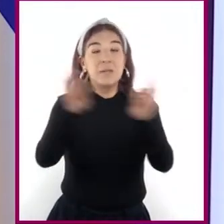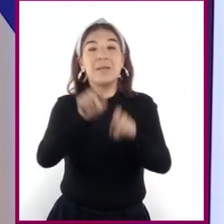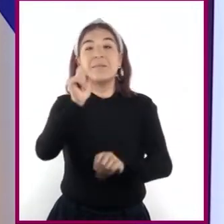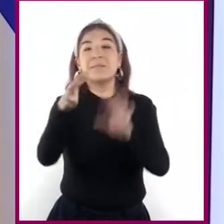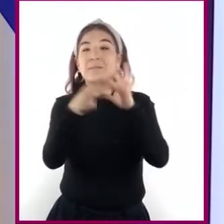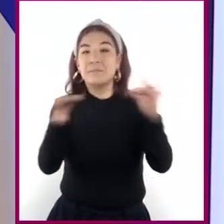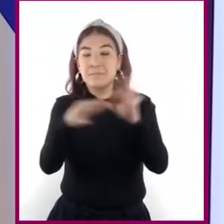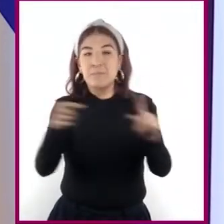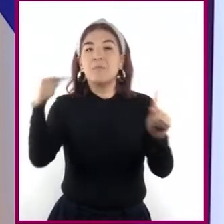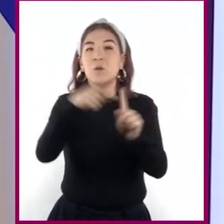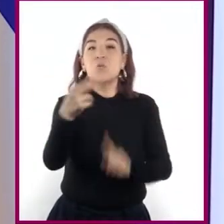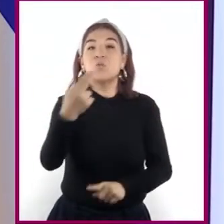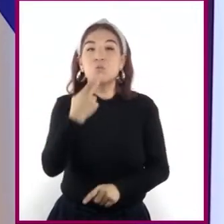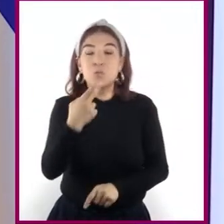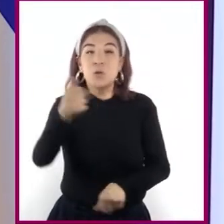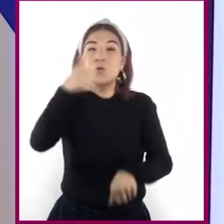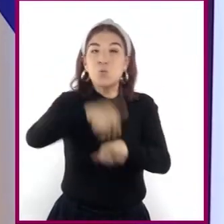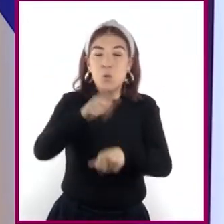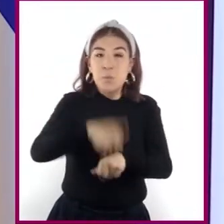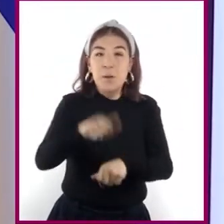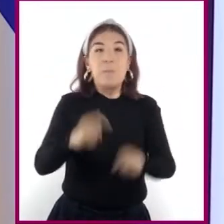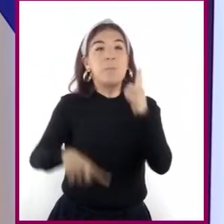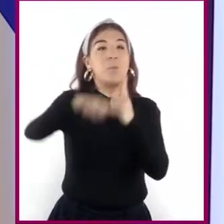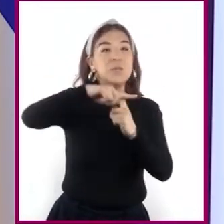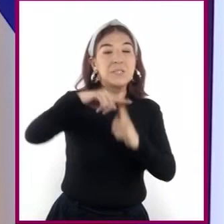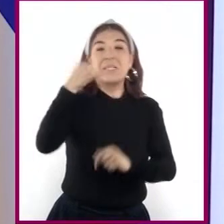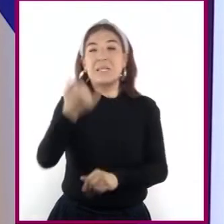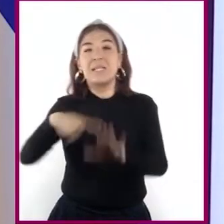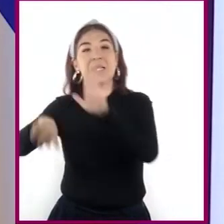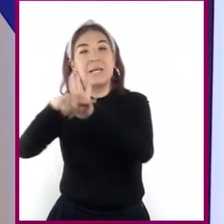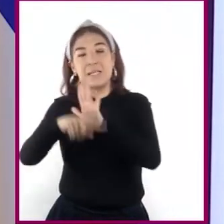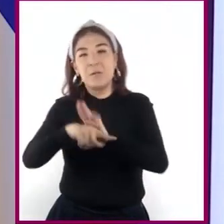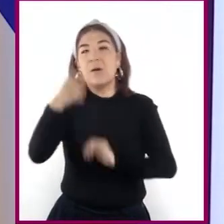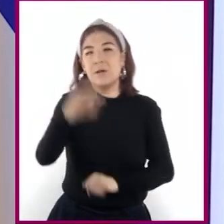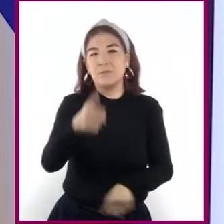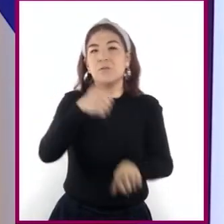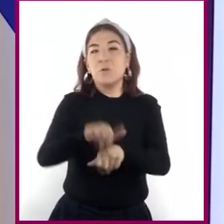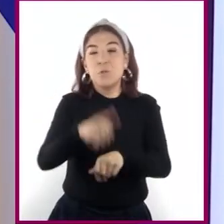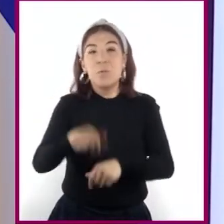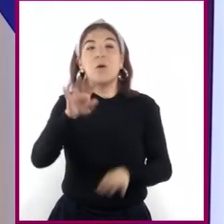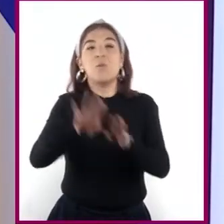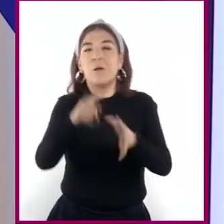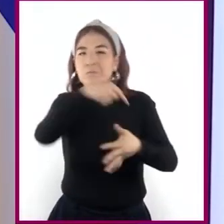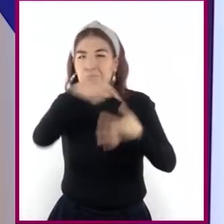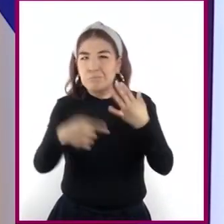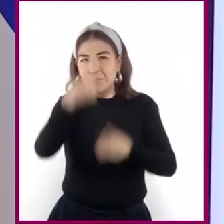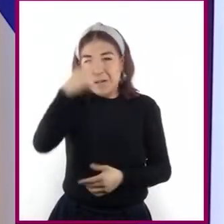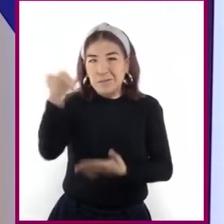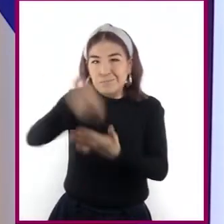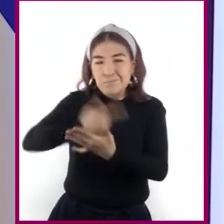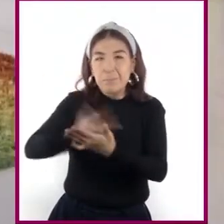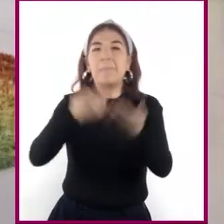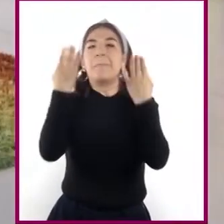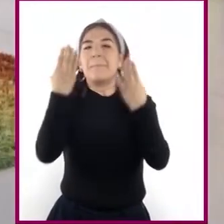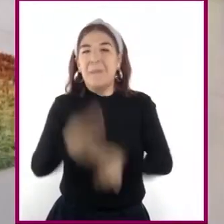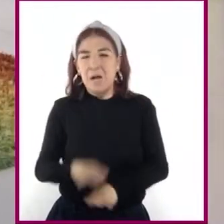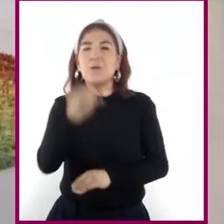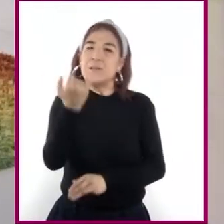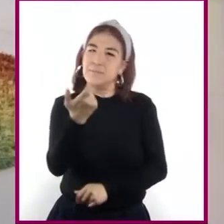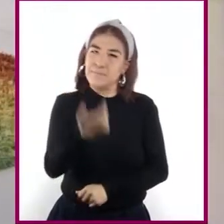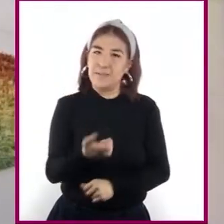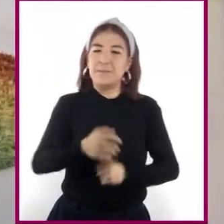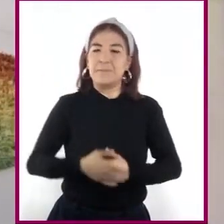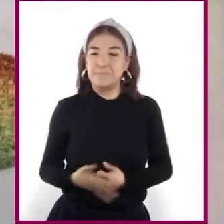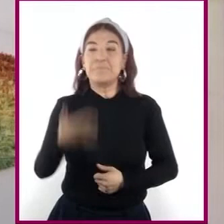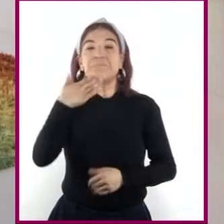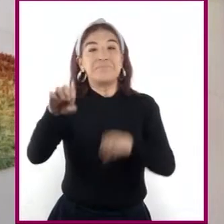la importancia del uso de los números enteros positivos y negativos en las cuentas bancarias y la economía. Bien,